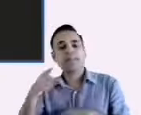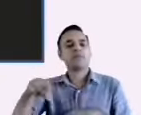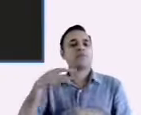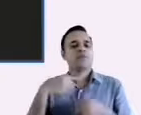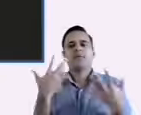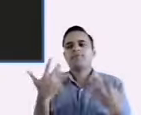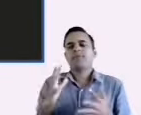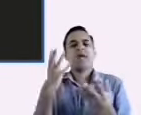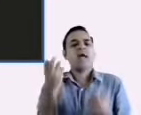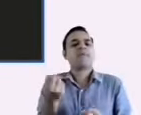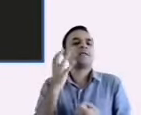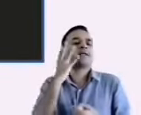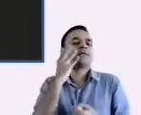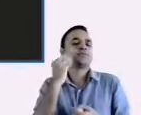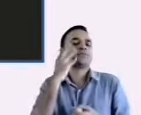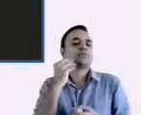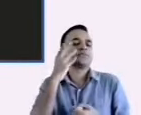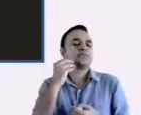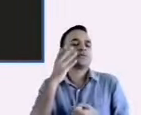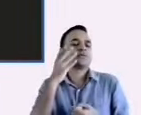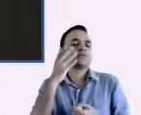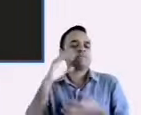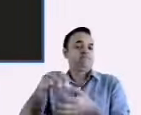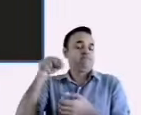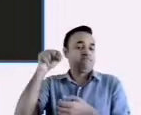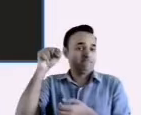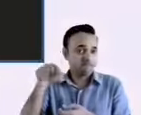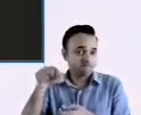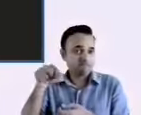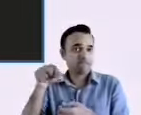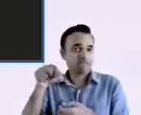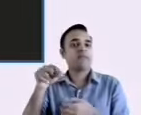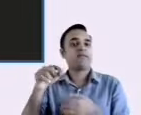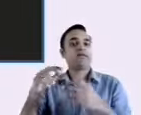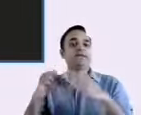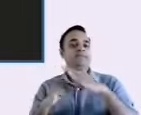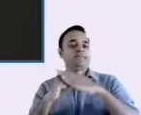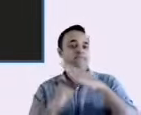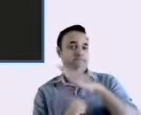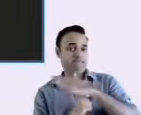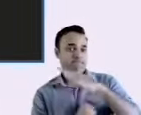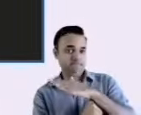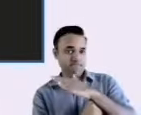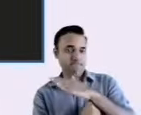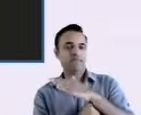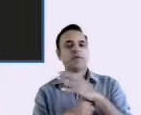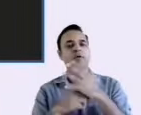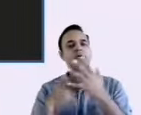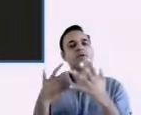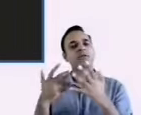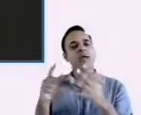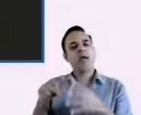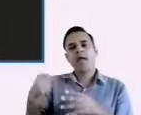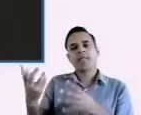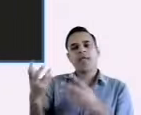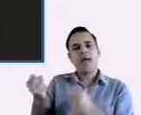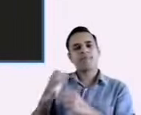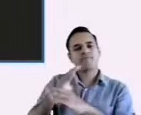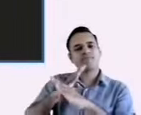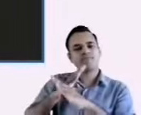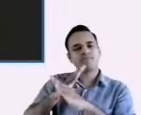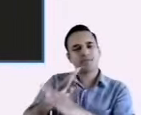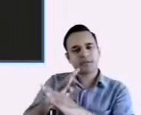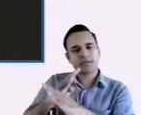interesantes de respuesta a desastres así por ejemplo la totalidad de los puentes desarrollados en costa rica